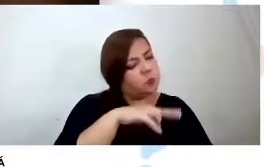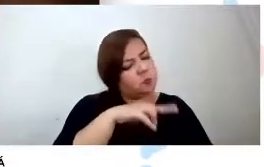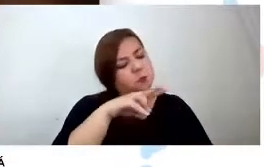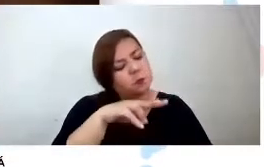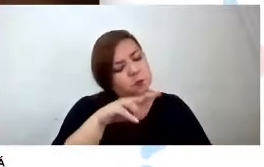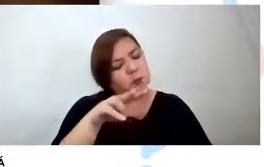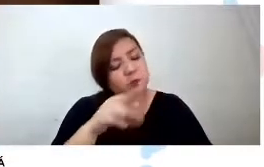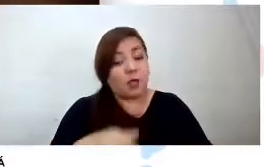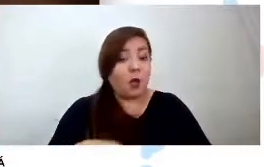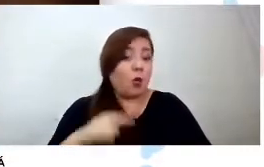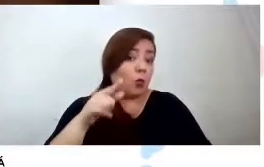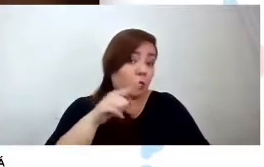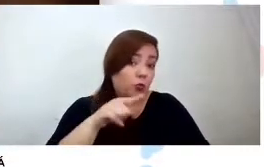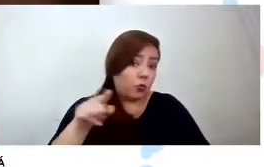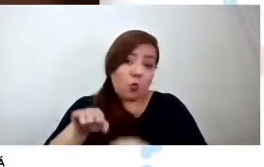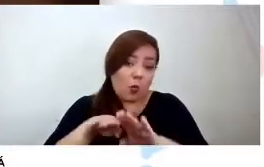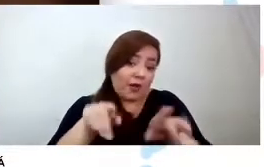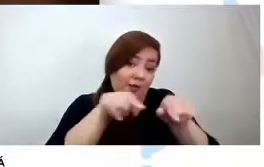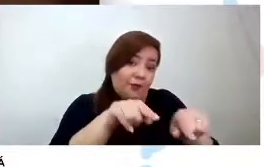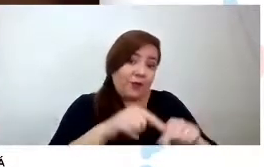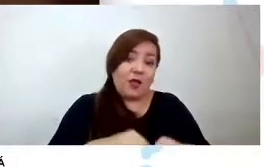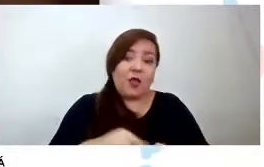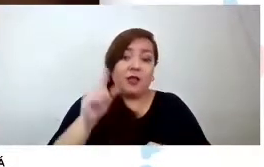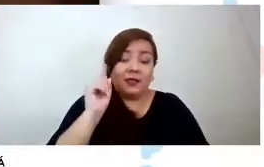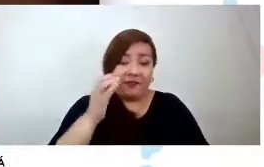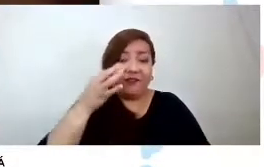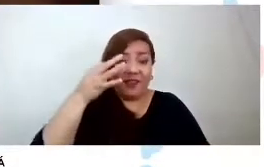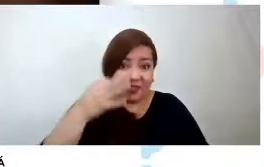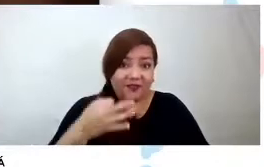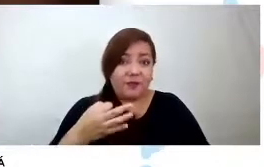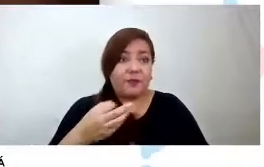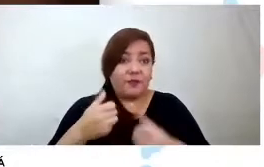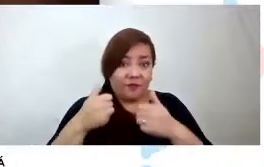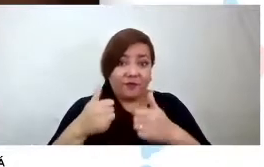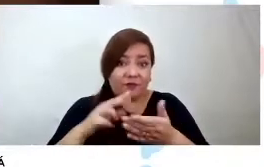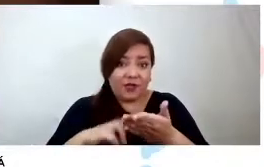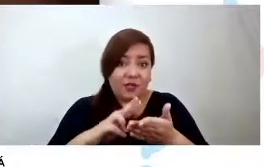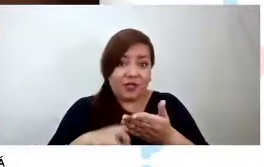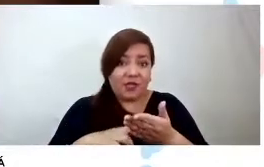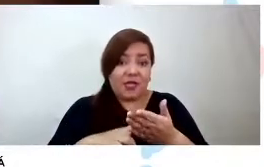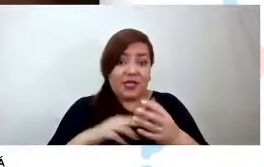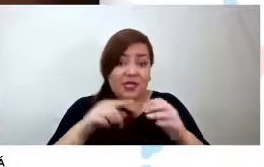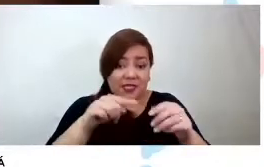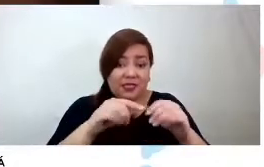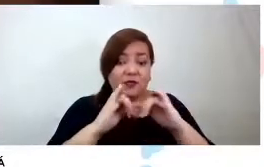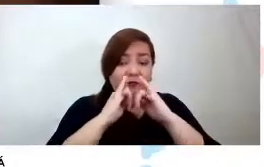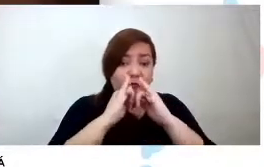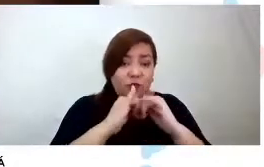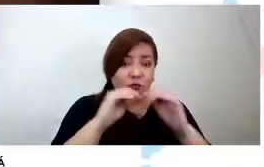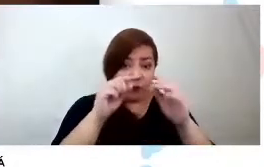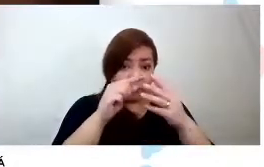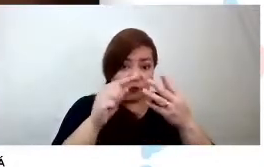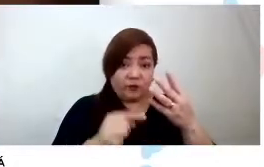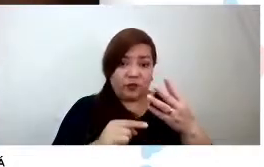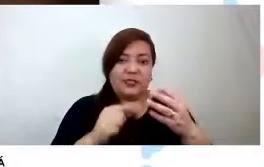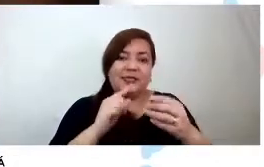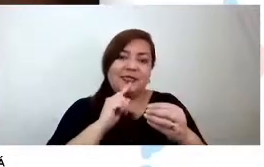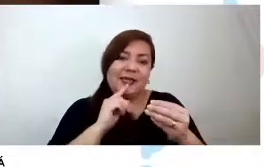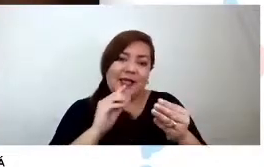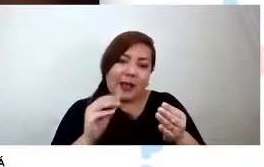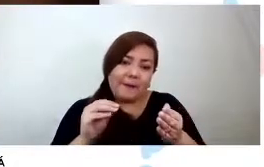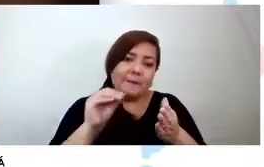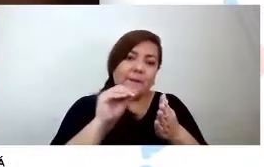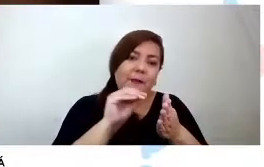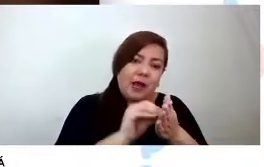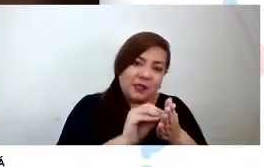que efectivamente el registro fósil contenga partes del organismo que se